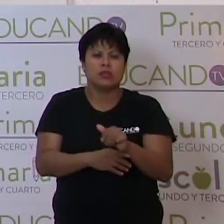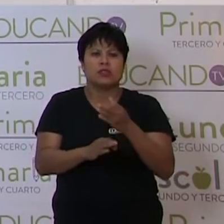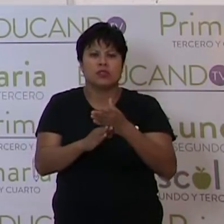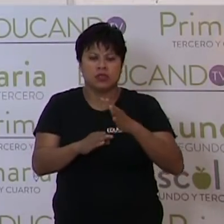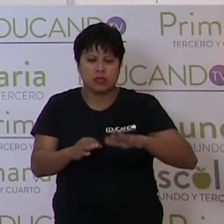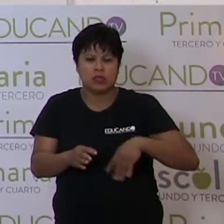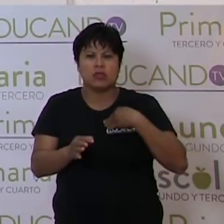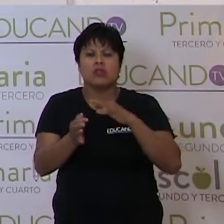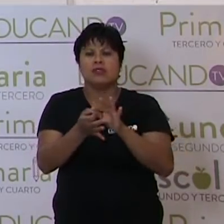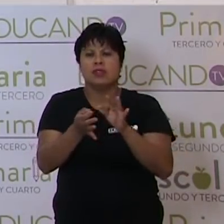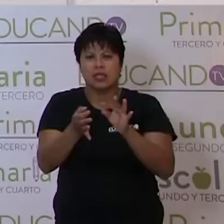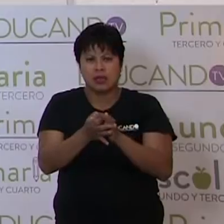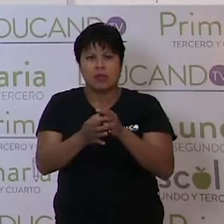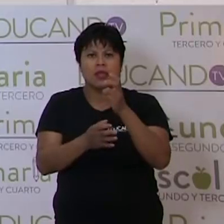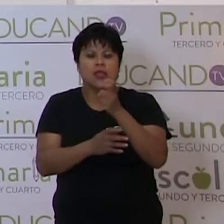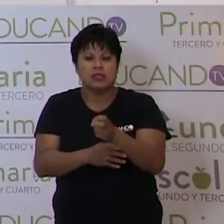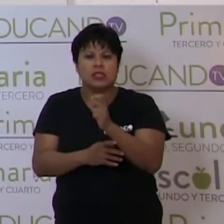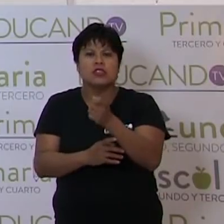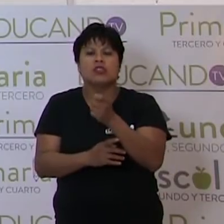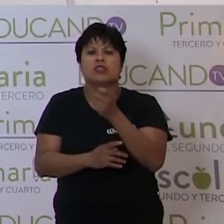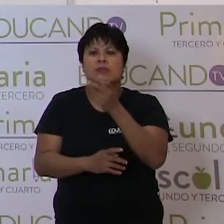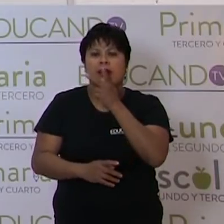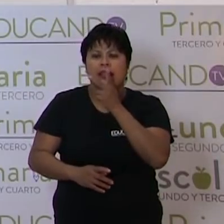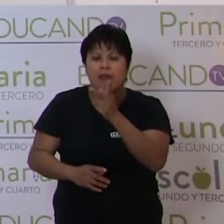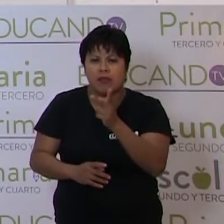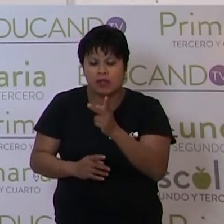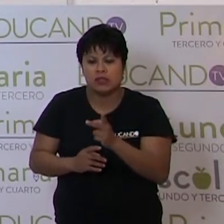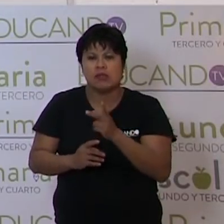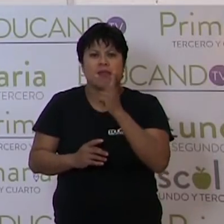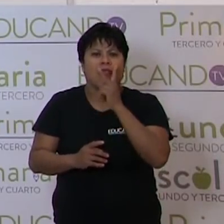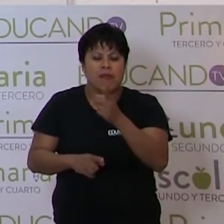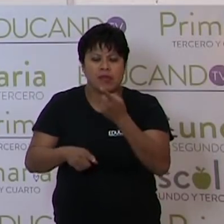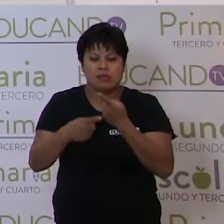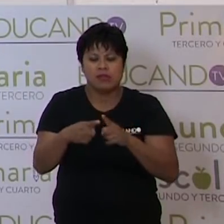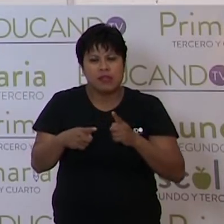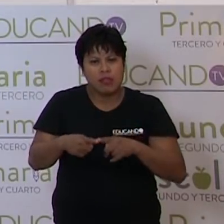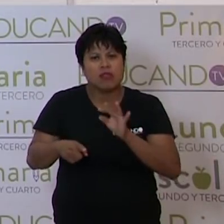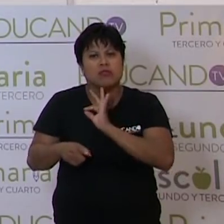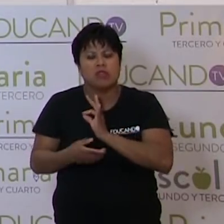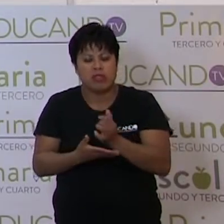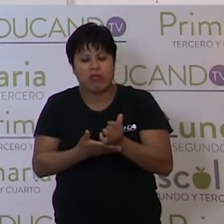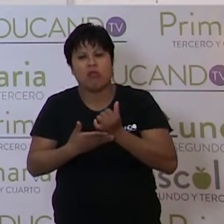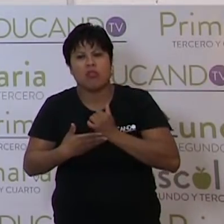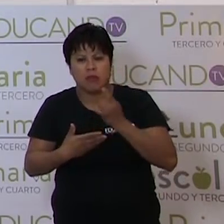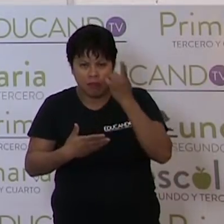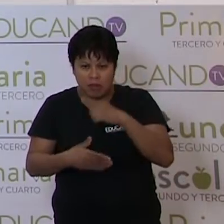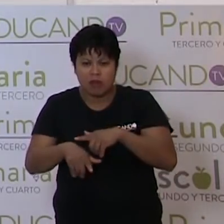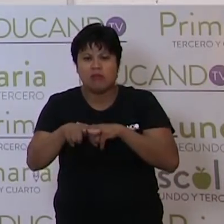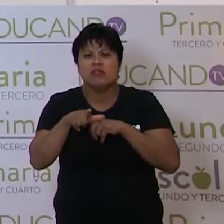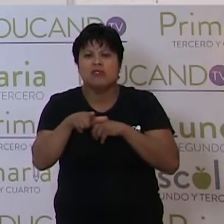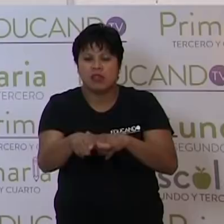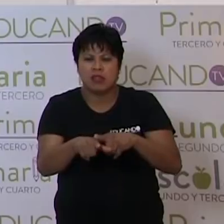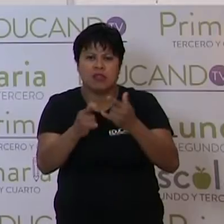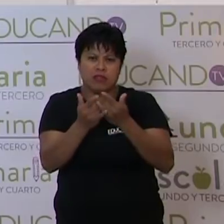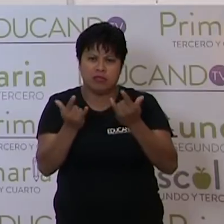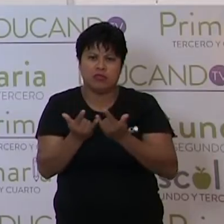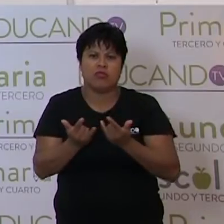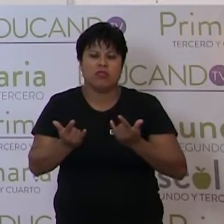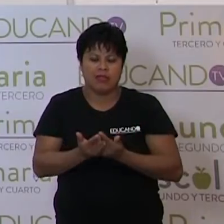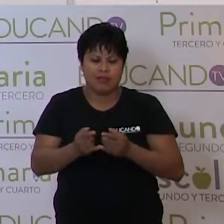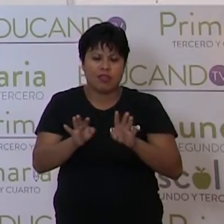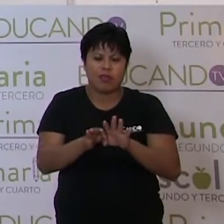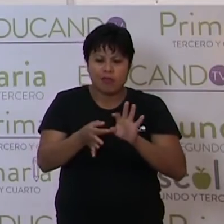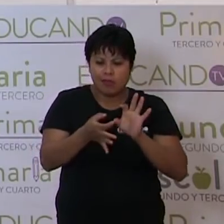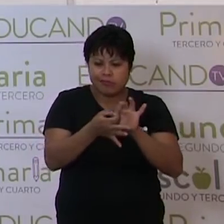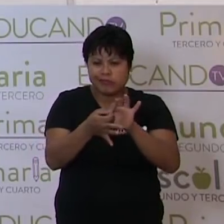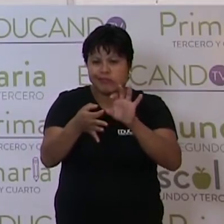comentaba hace un momento. Estas son frases, palabras que nos ayudan a ir